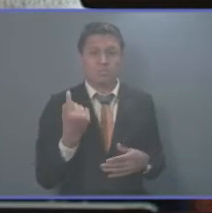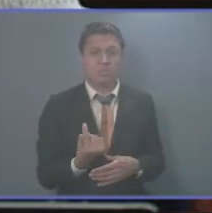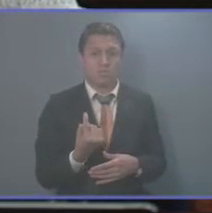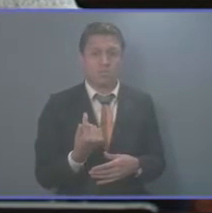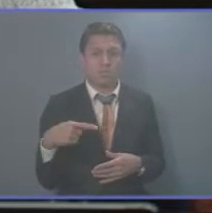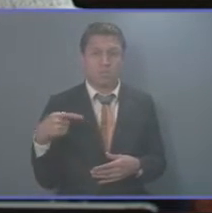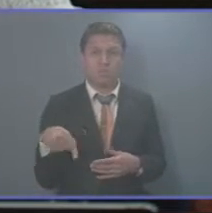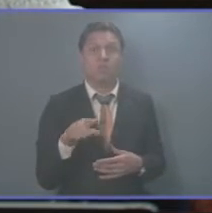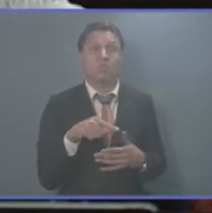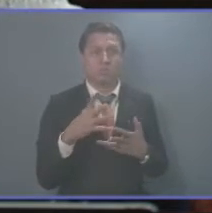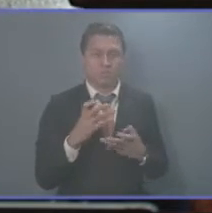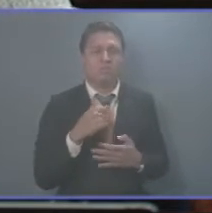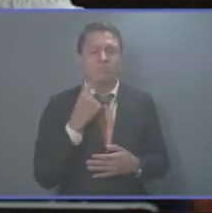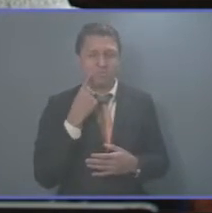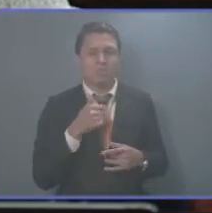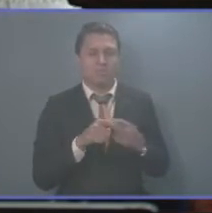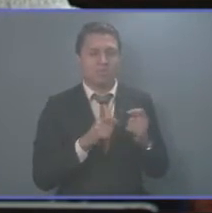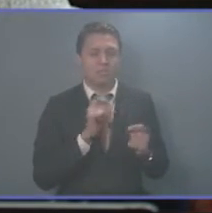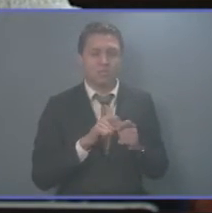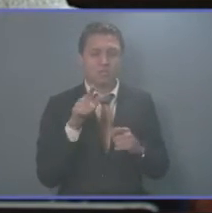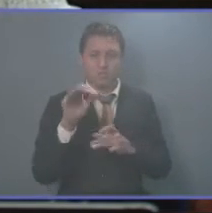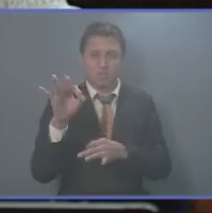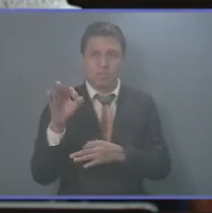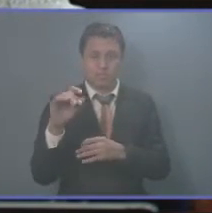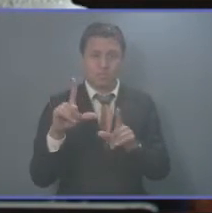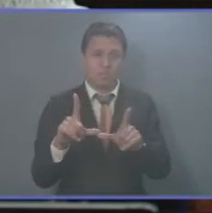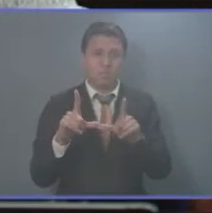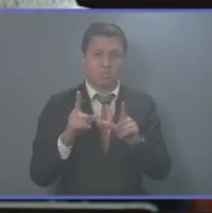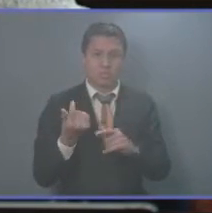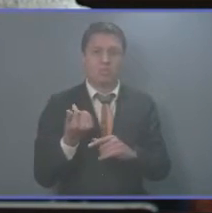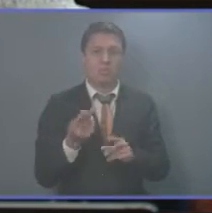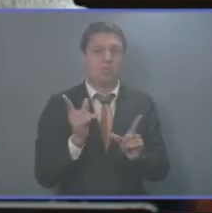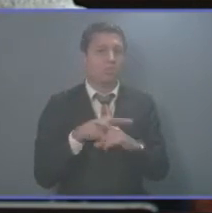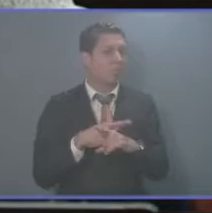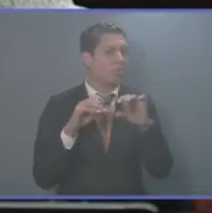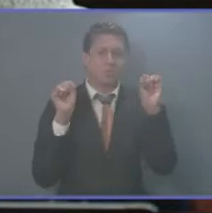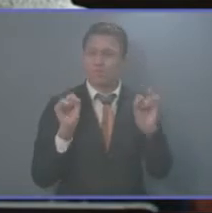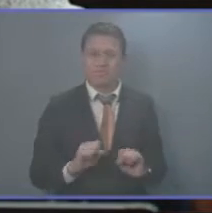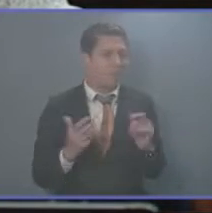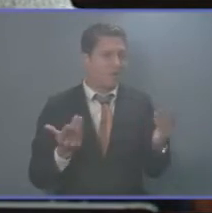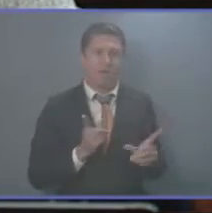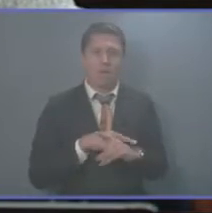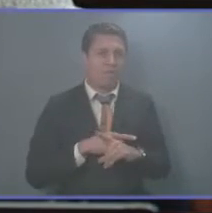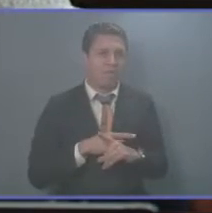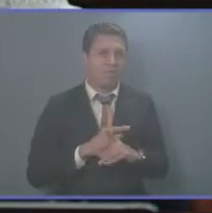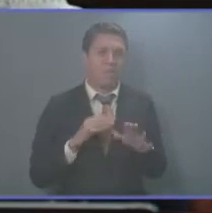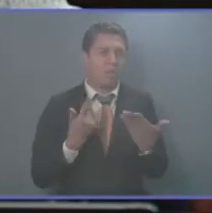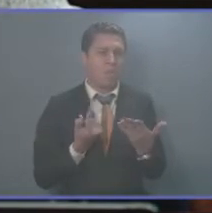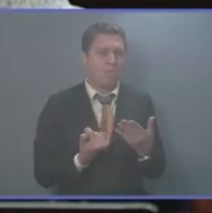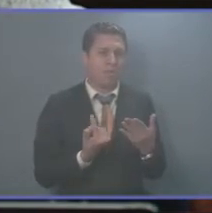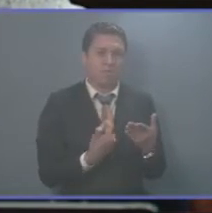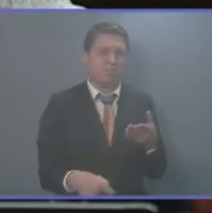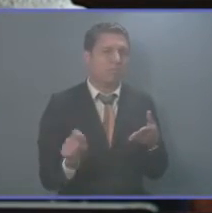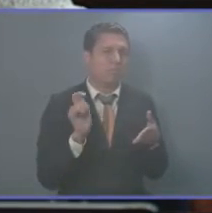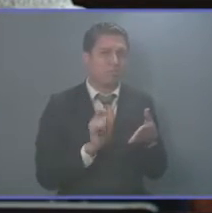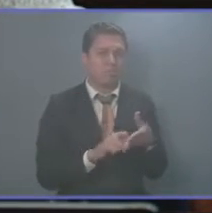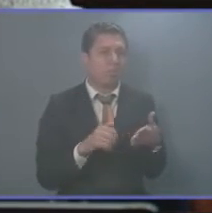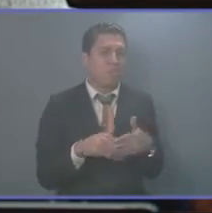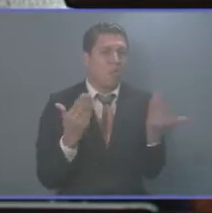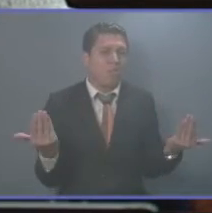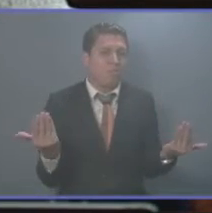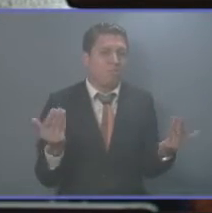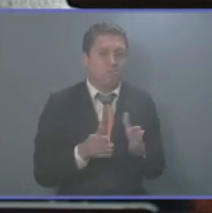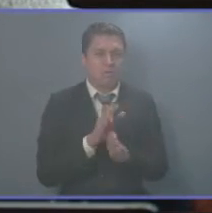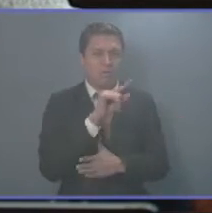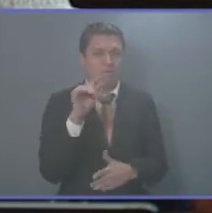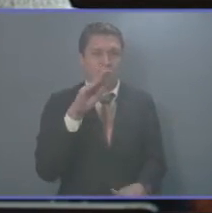persona, cuando quiera hacer efectivo este título de valor, no va a poder hacerlo porque no está registrado en el Banco